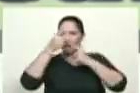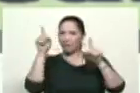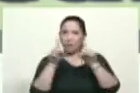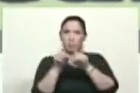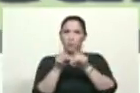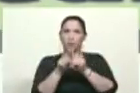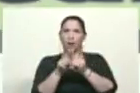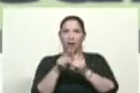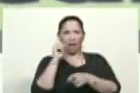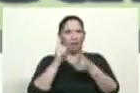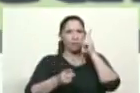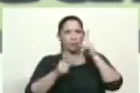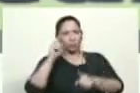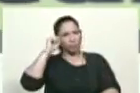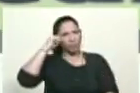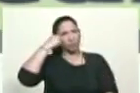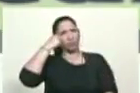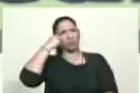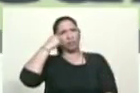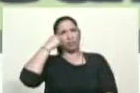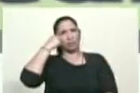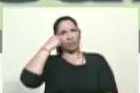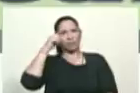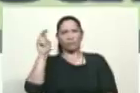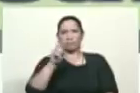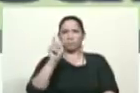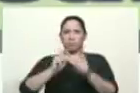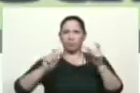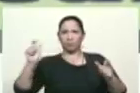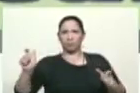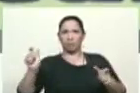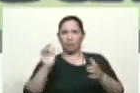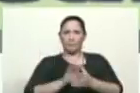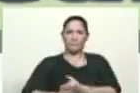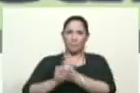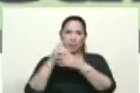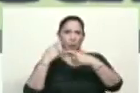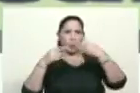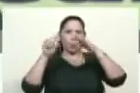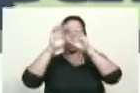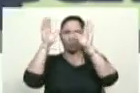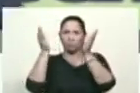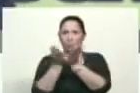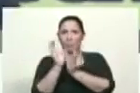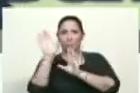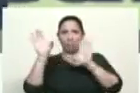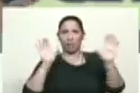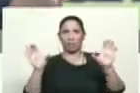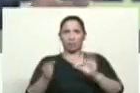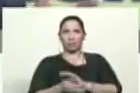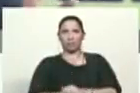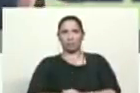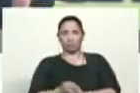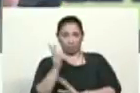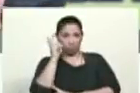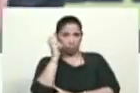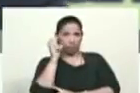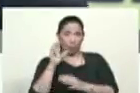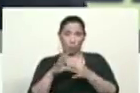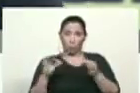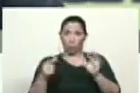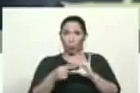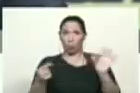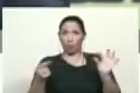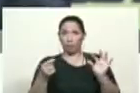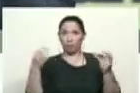Algunos lo recordarán, de los venezolanos y compañeros de otras latitudes que seguramente lo oyeron, incluso, o han oído el cuento, pero es una gran